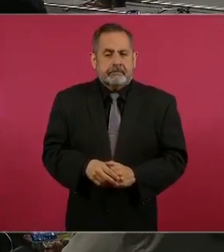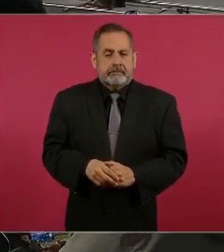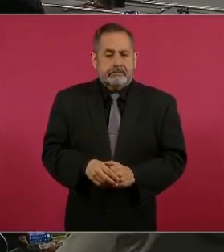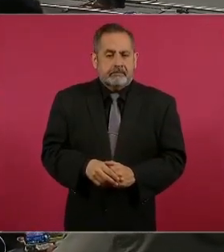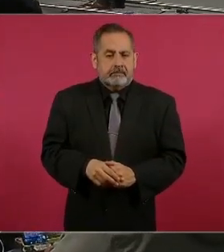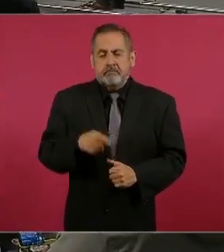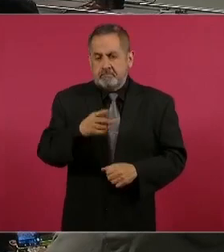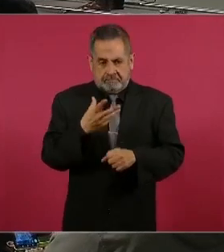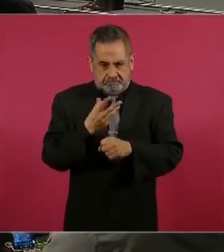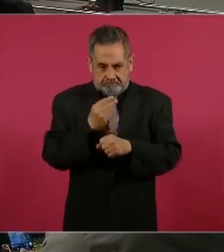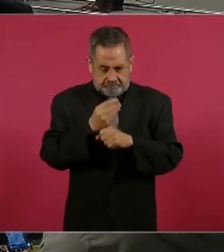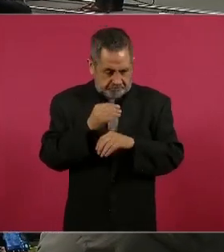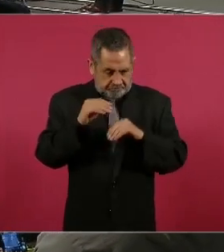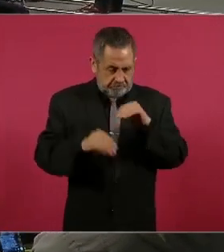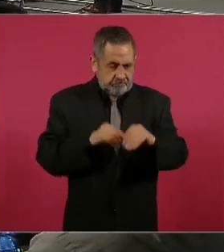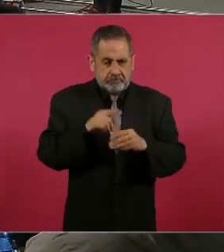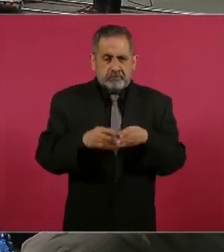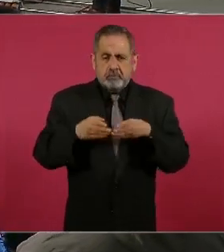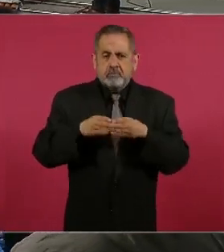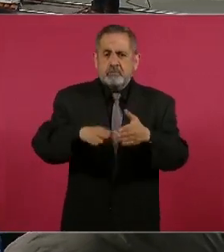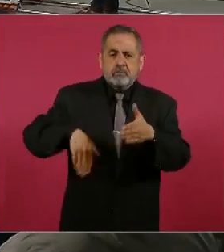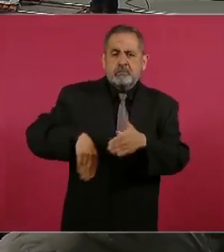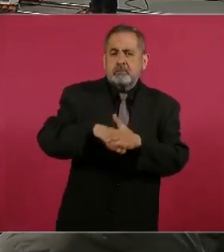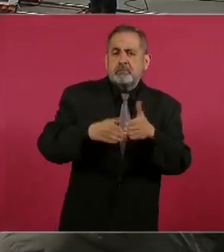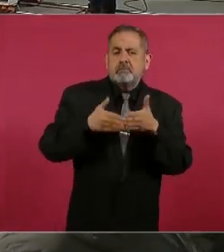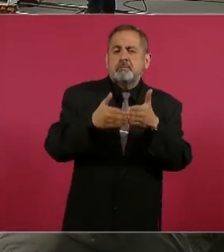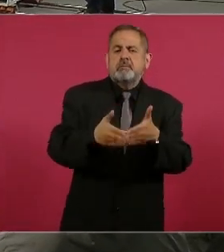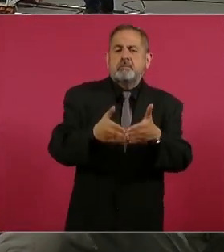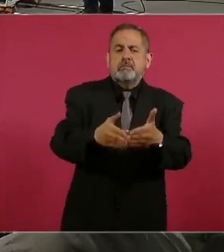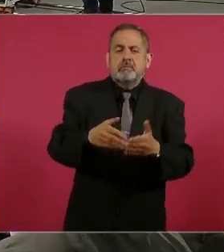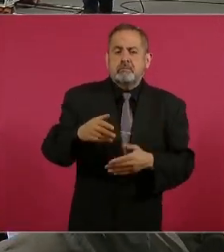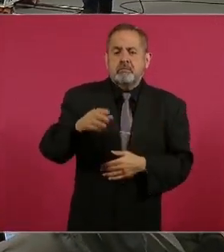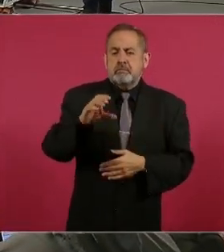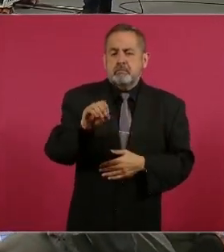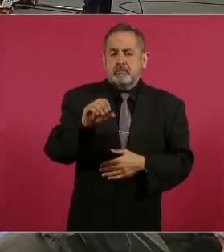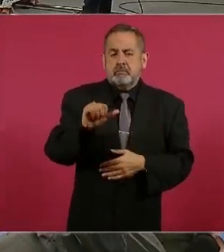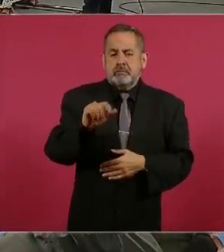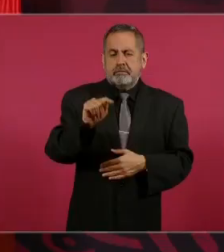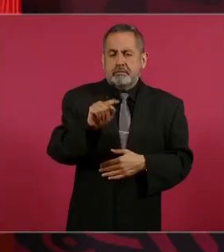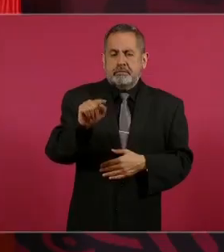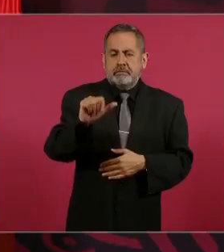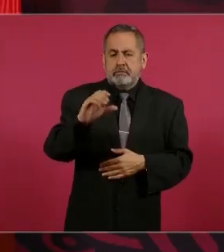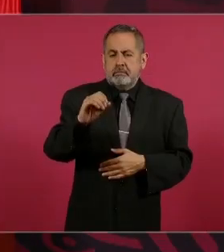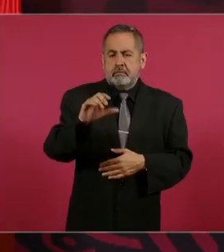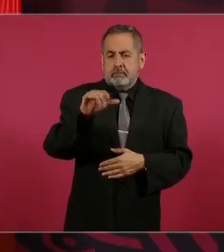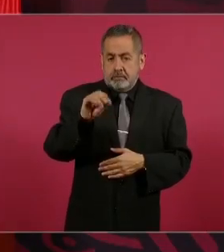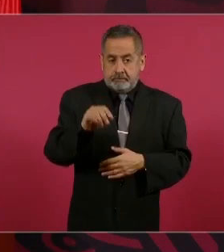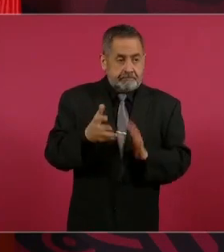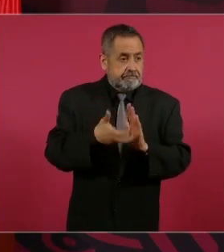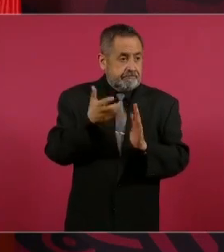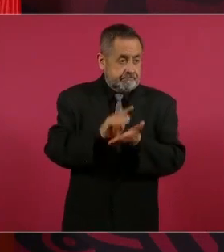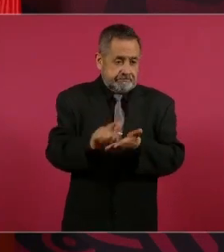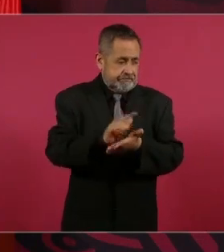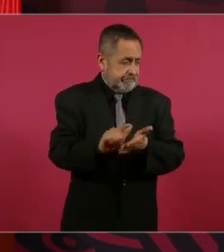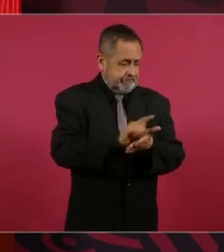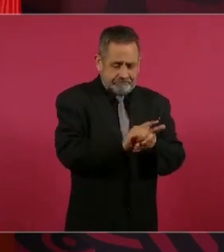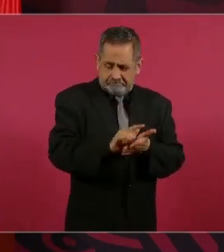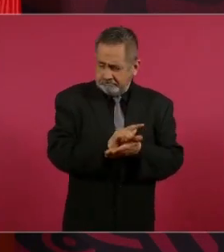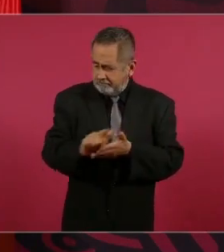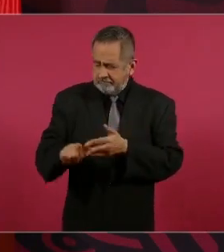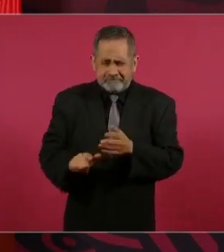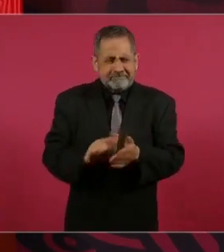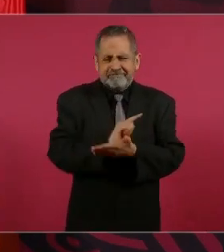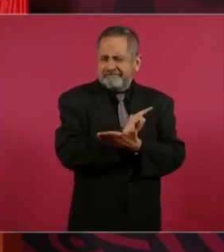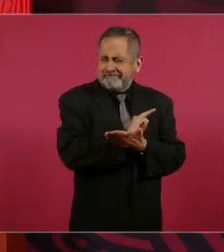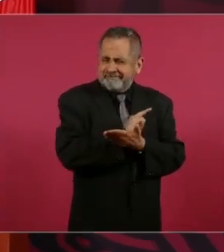está rehabilitado el puerto de Coatzacoalcos, se desasolvó, o sea, los